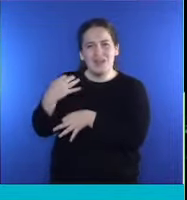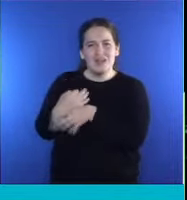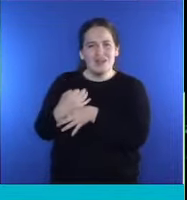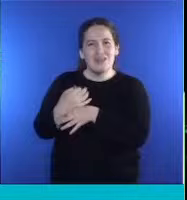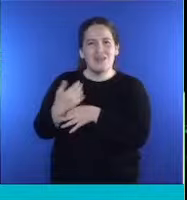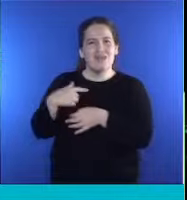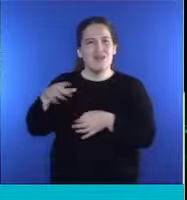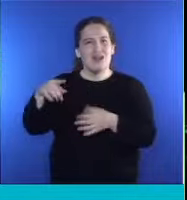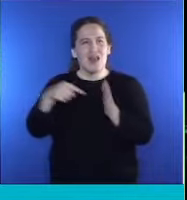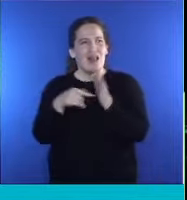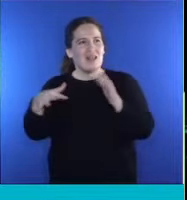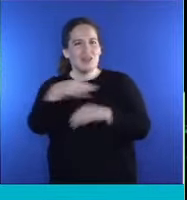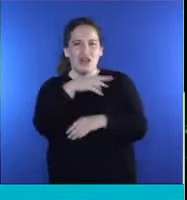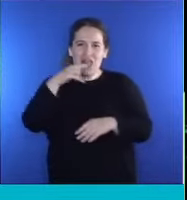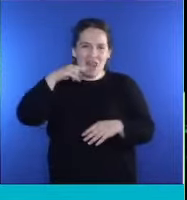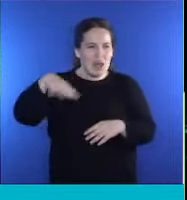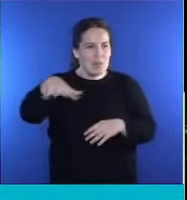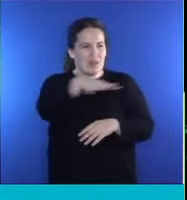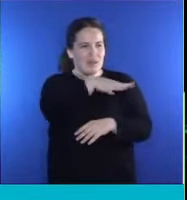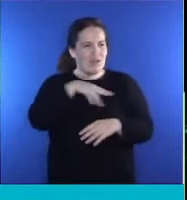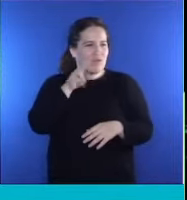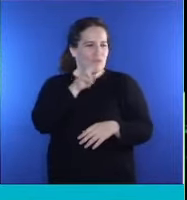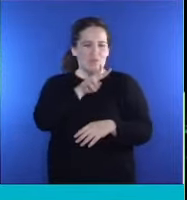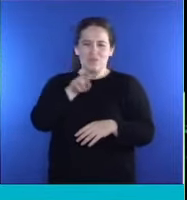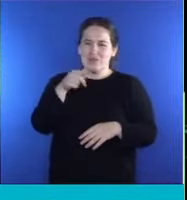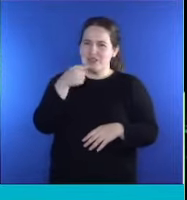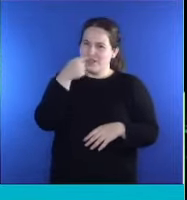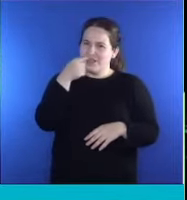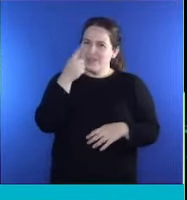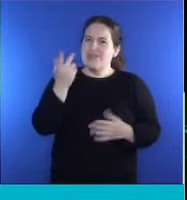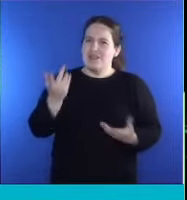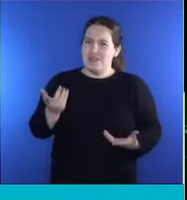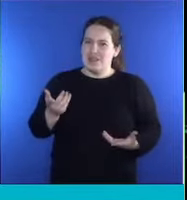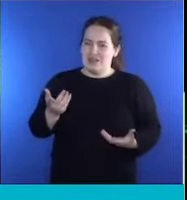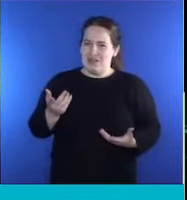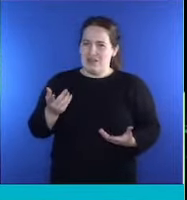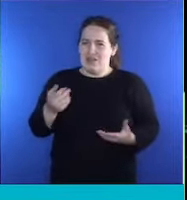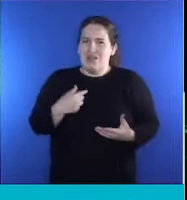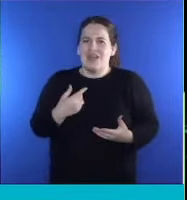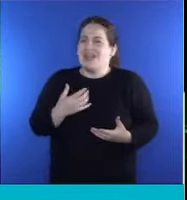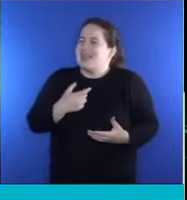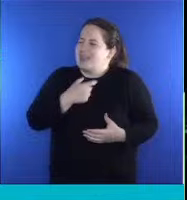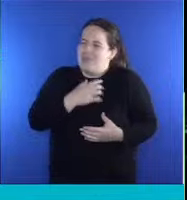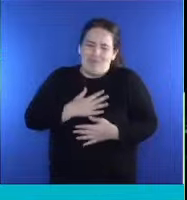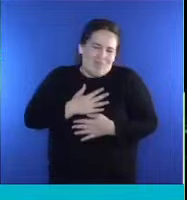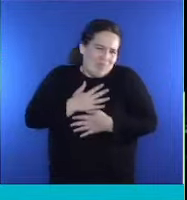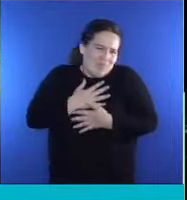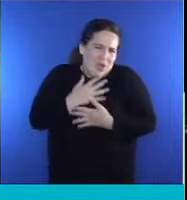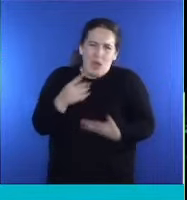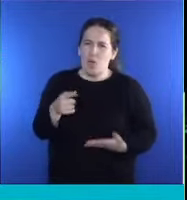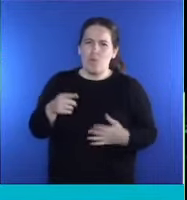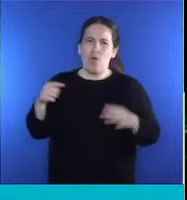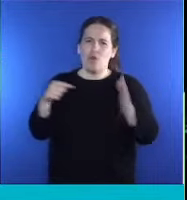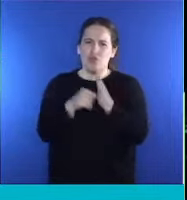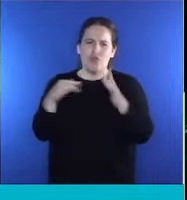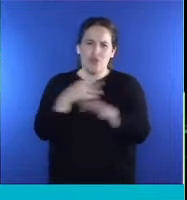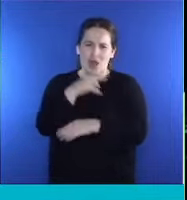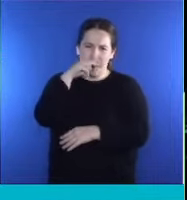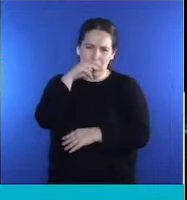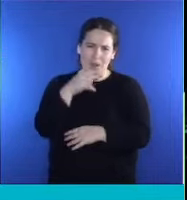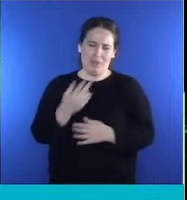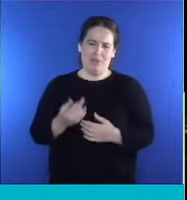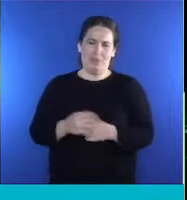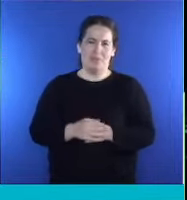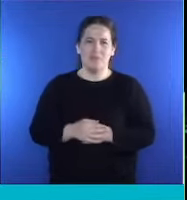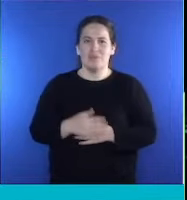la Ciudad de la desde una mirada muy interesante como bien dijeron acá quería mucho la ciudad creo